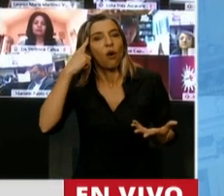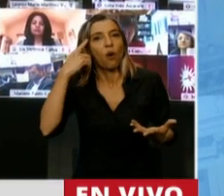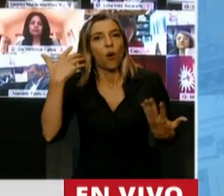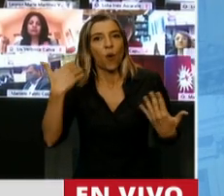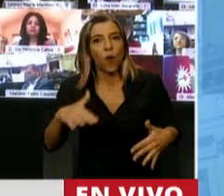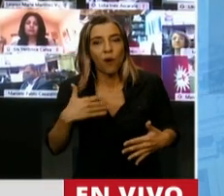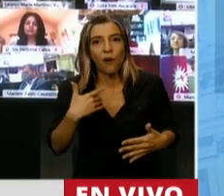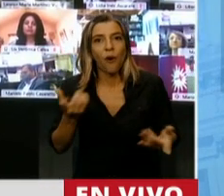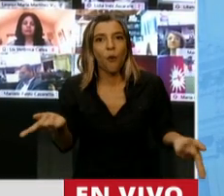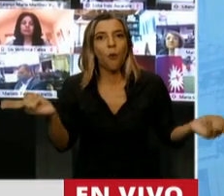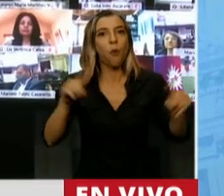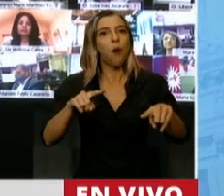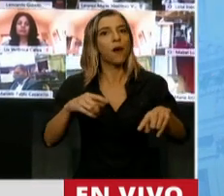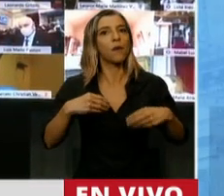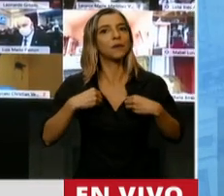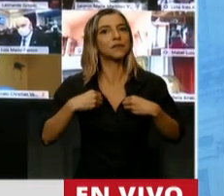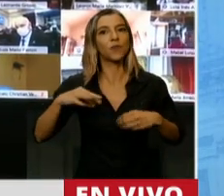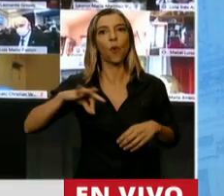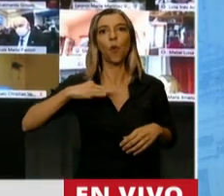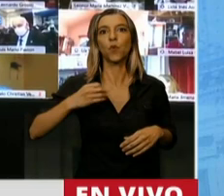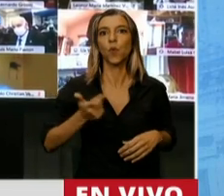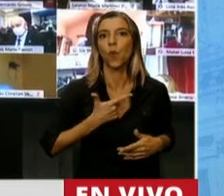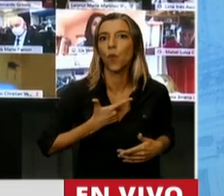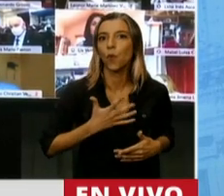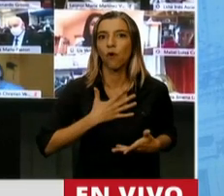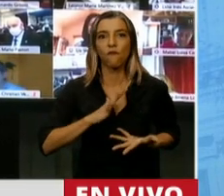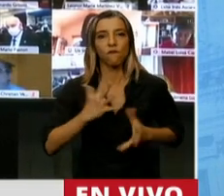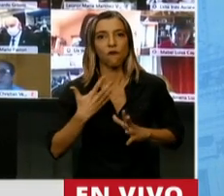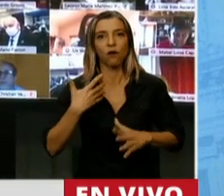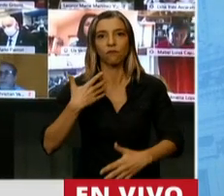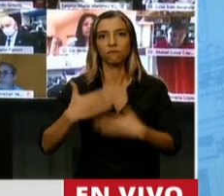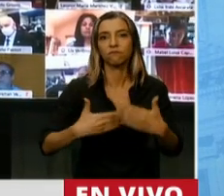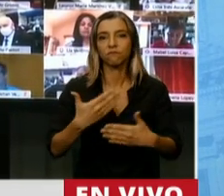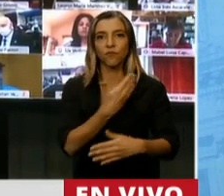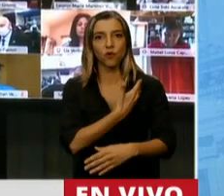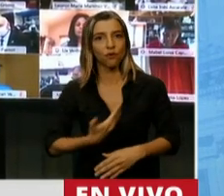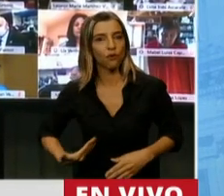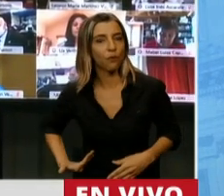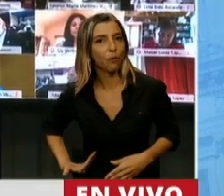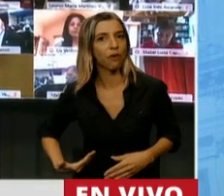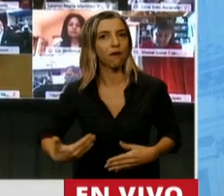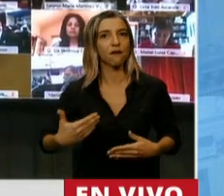vida, sino también a la posibilidad de volver a tener nuestro gobierno,